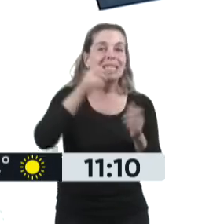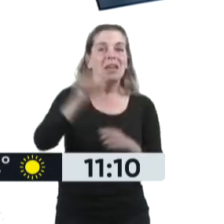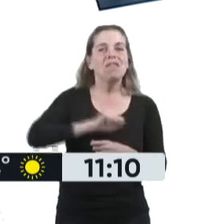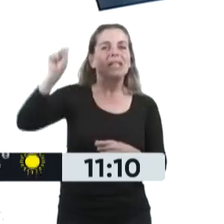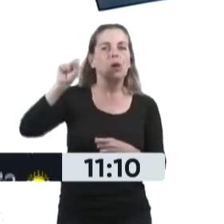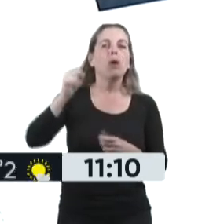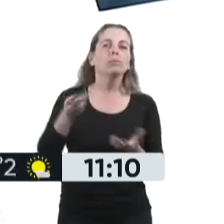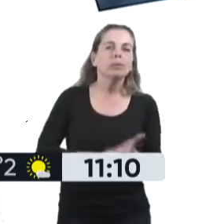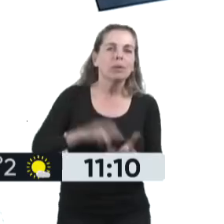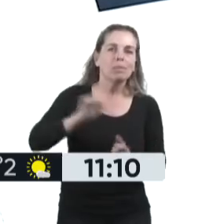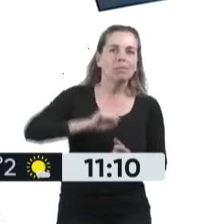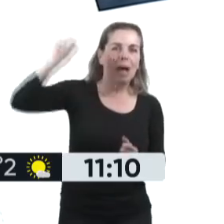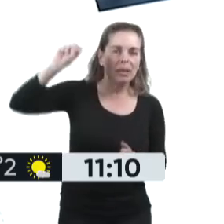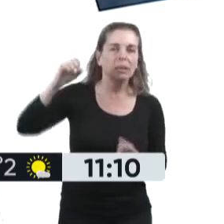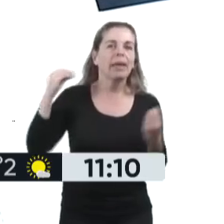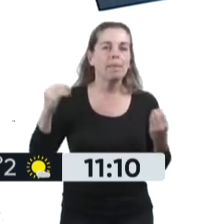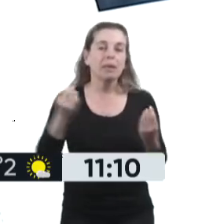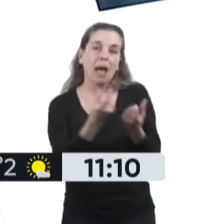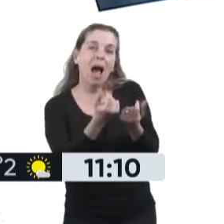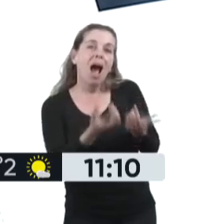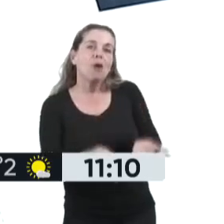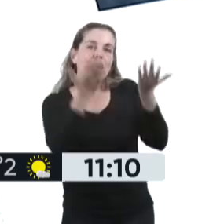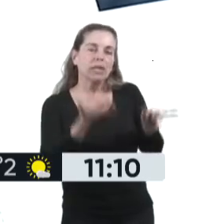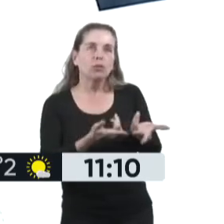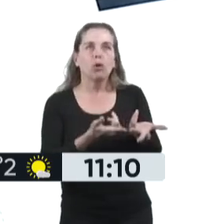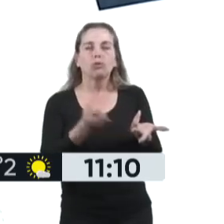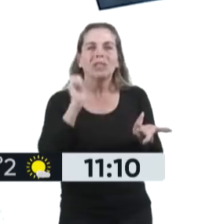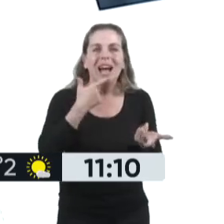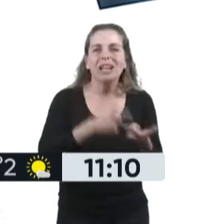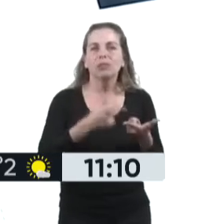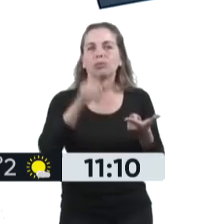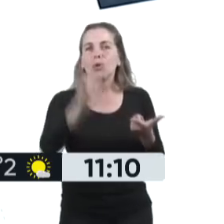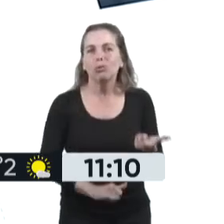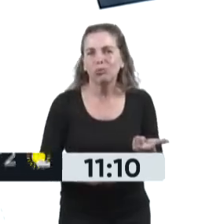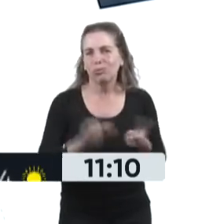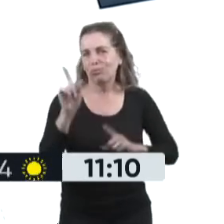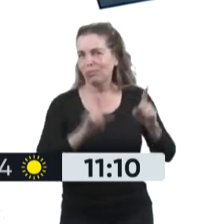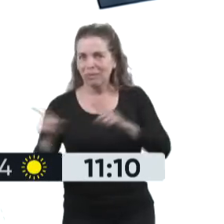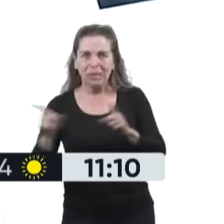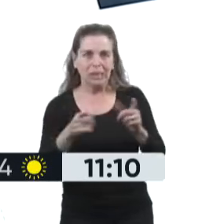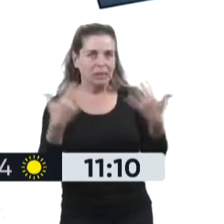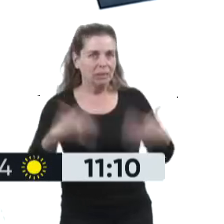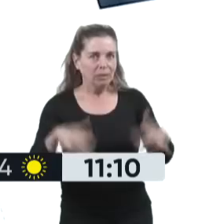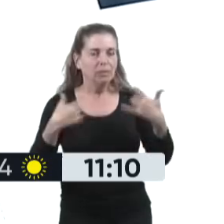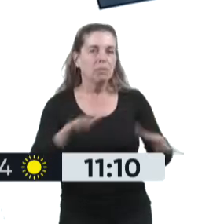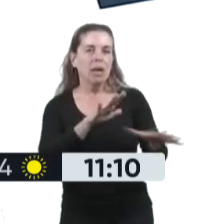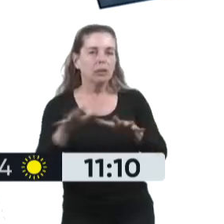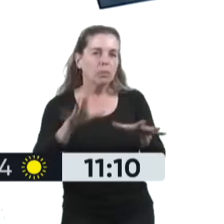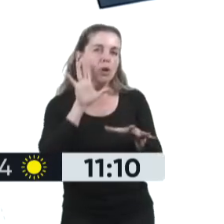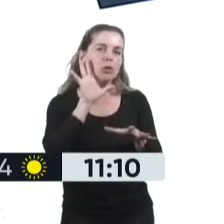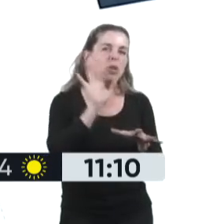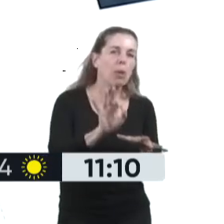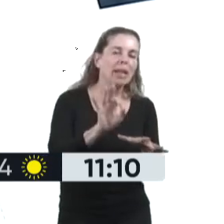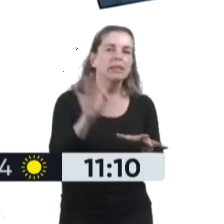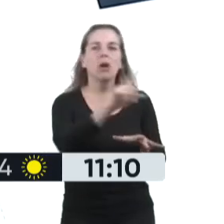inflación? Los aumentos tarifarios, hubo en este último mes boletas de luz, gas que superan entre 50 a 100 mil pesos y